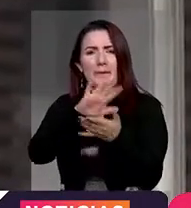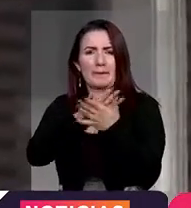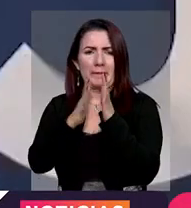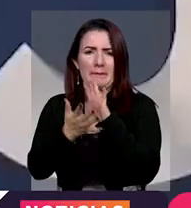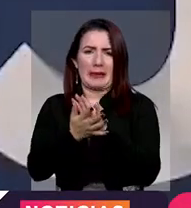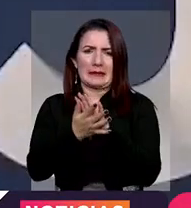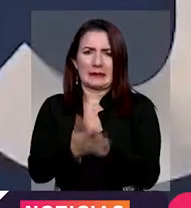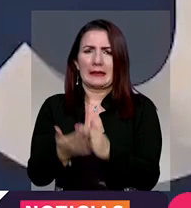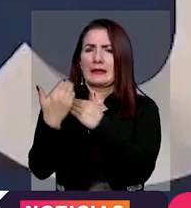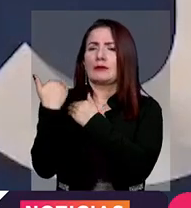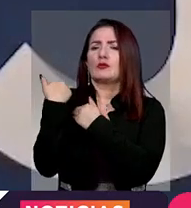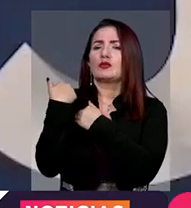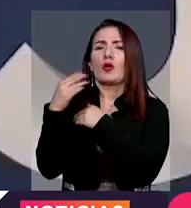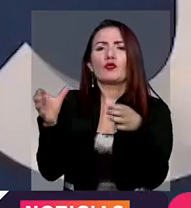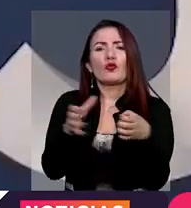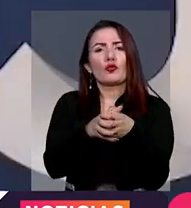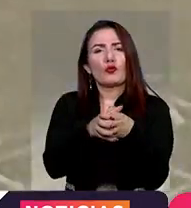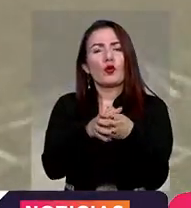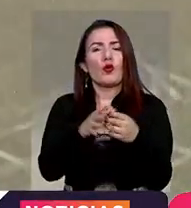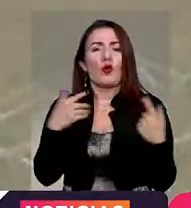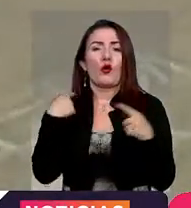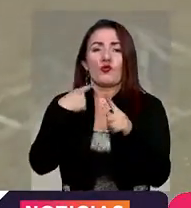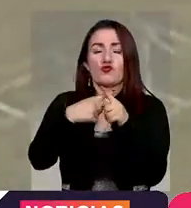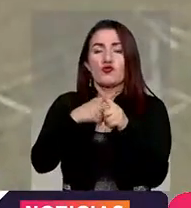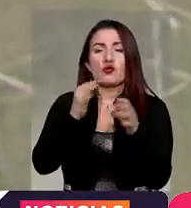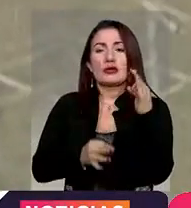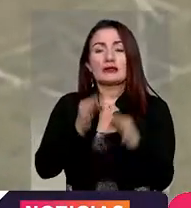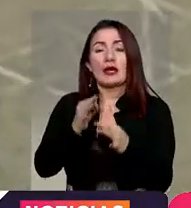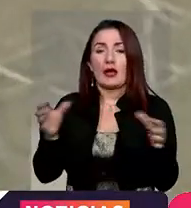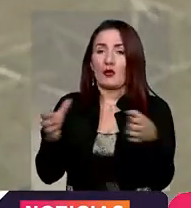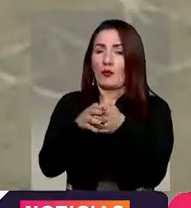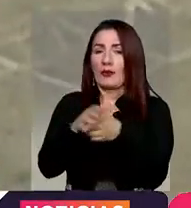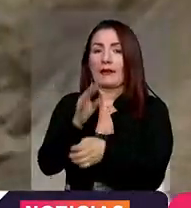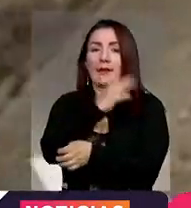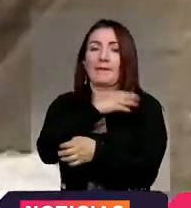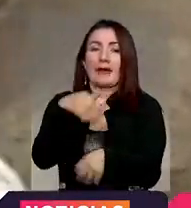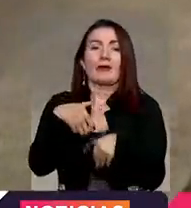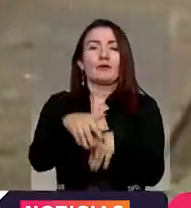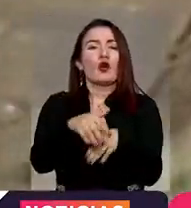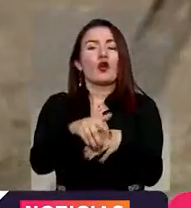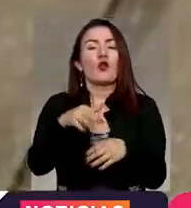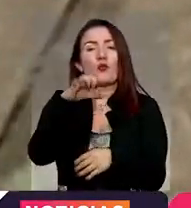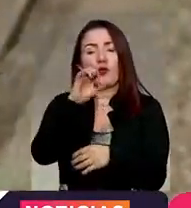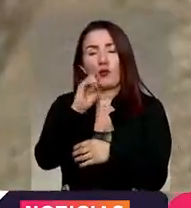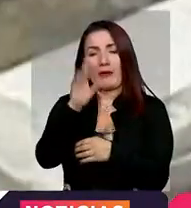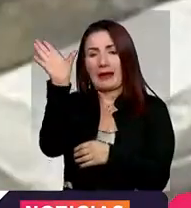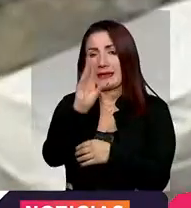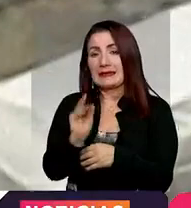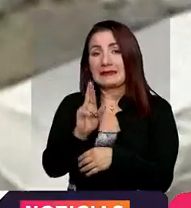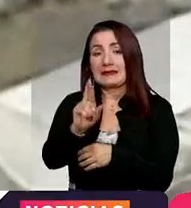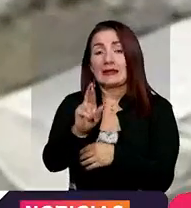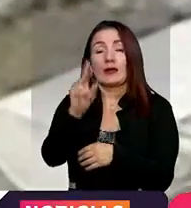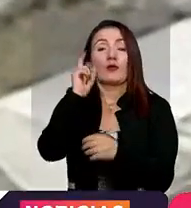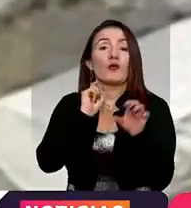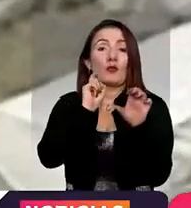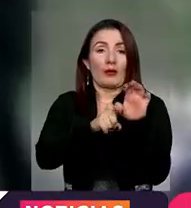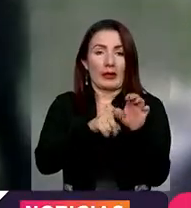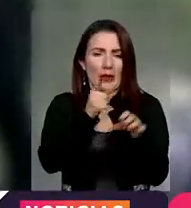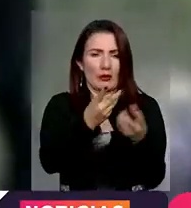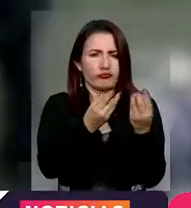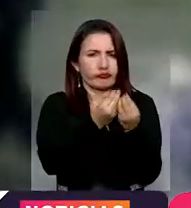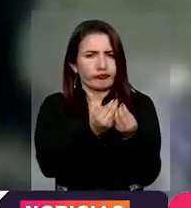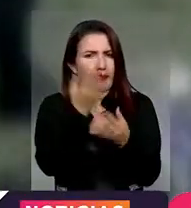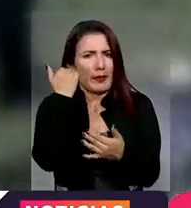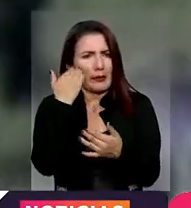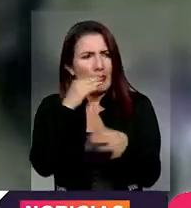presunta responsabilidad en crímenes extrajudiciales cuando fue comandante del batallón la popa en el cesar y la guajira el oficial no